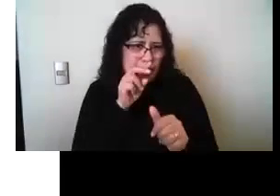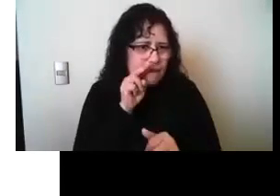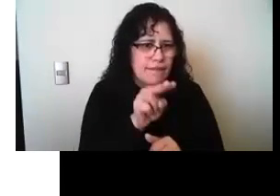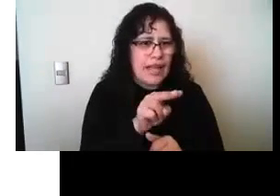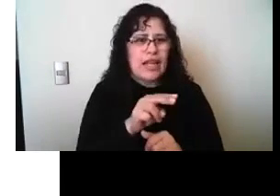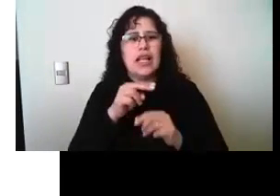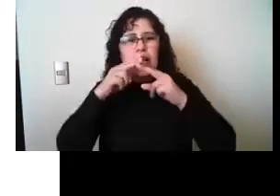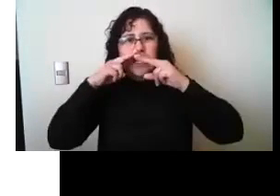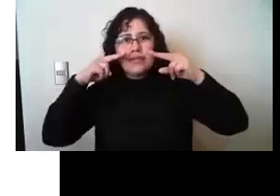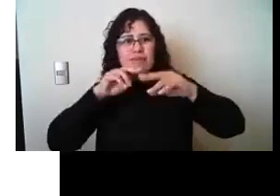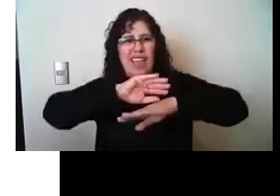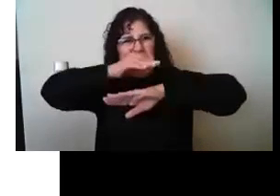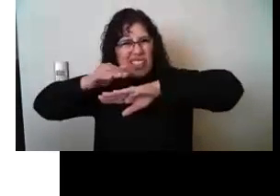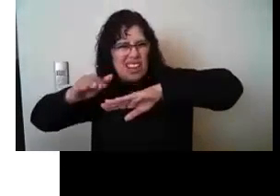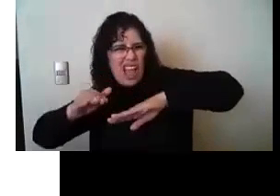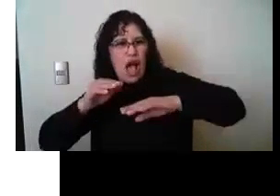este esquema lo mismo